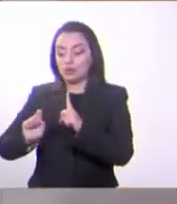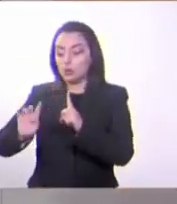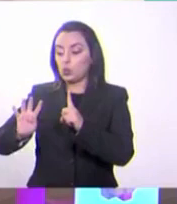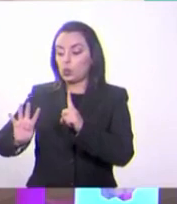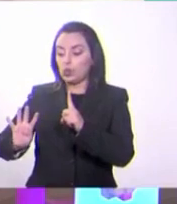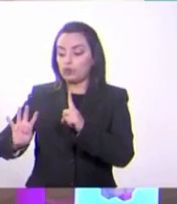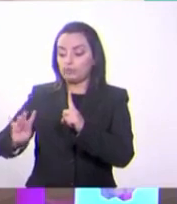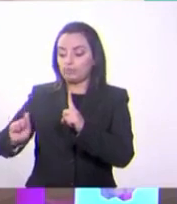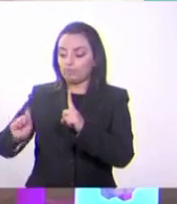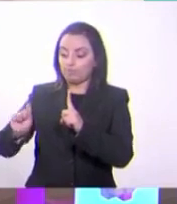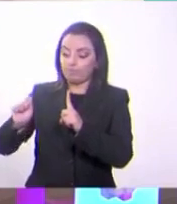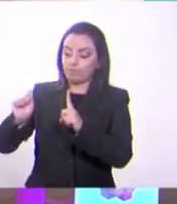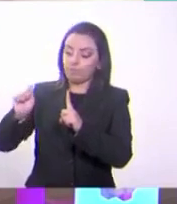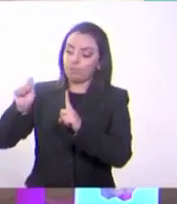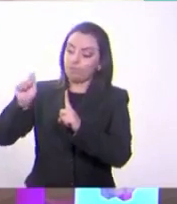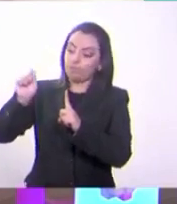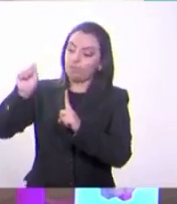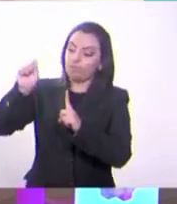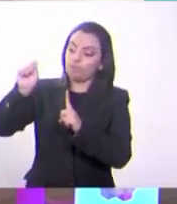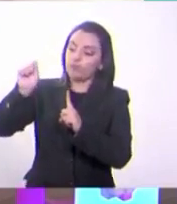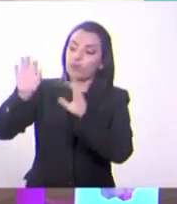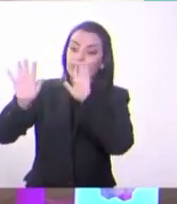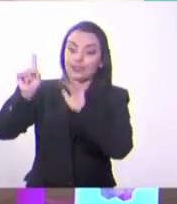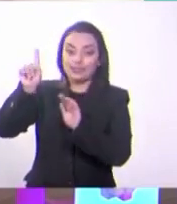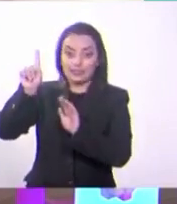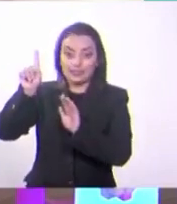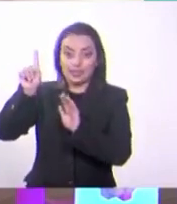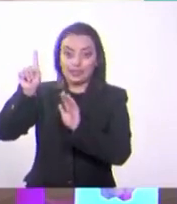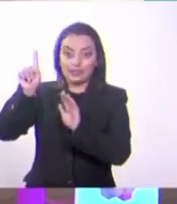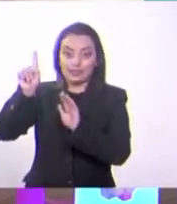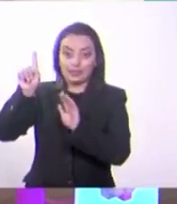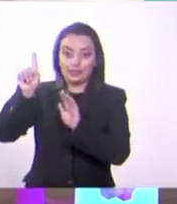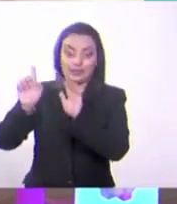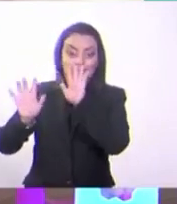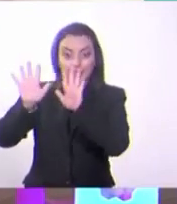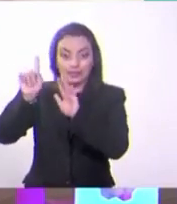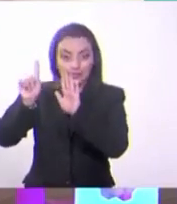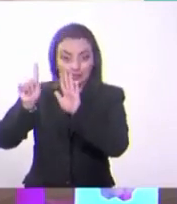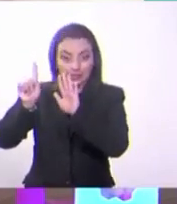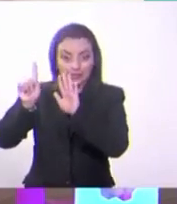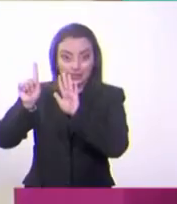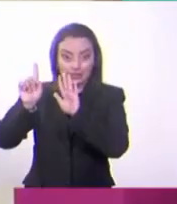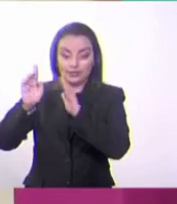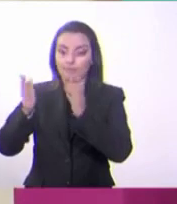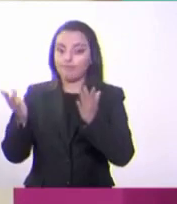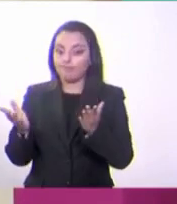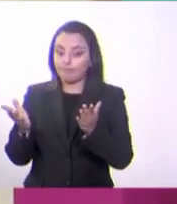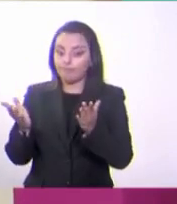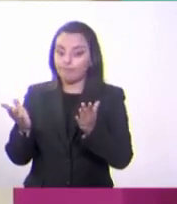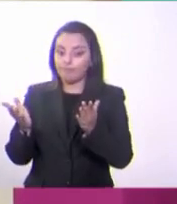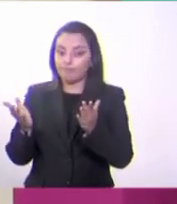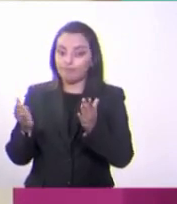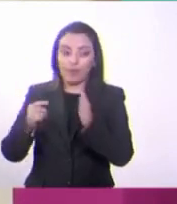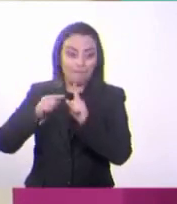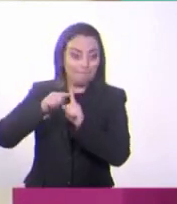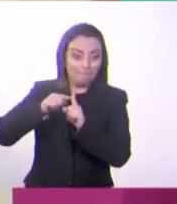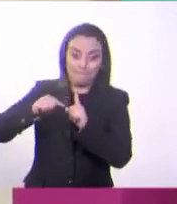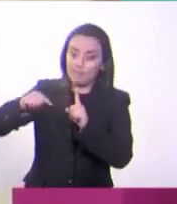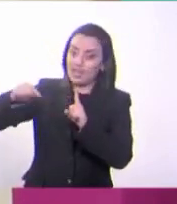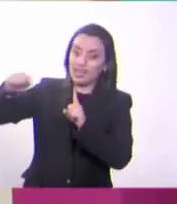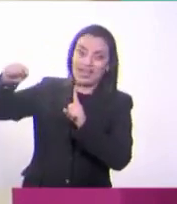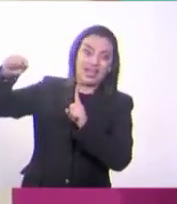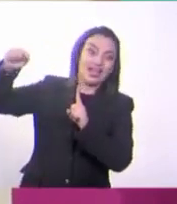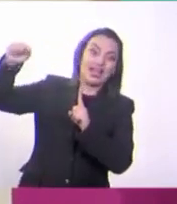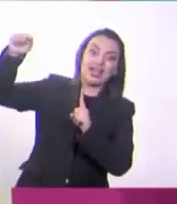arriba. 16. 16. 4 al cuadrado es 16. 4 al cuadrado es 16. Si te fijas, incluso veo que esto va creciendo más rápido que la línea